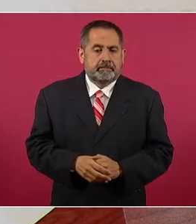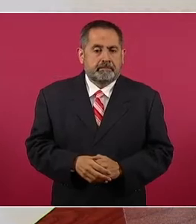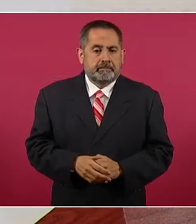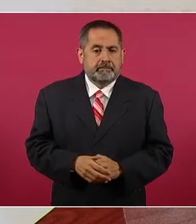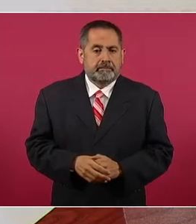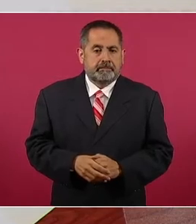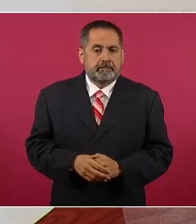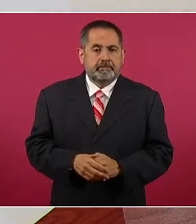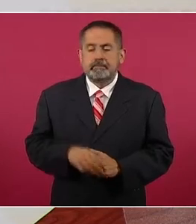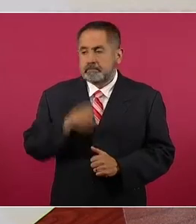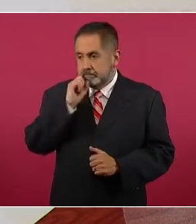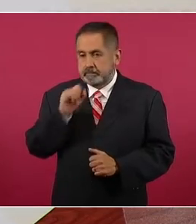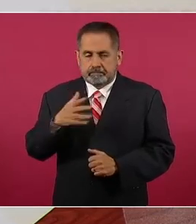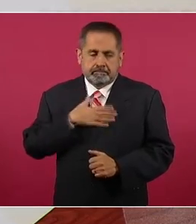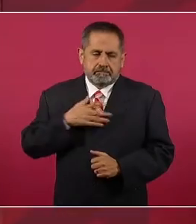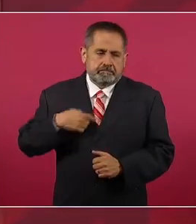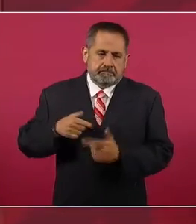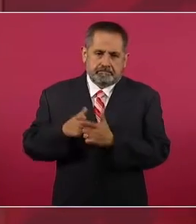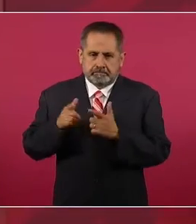También en la oposición,